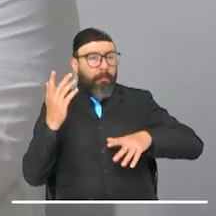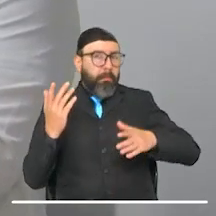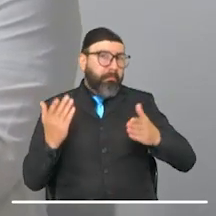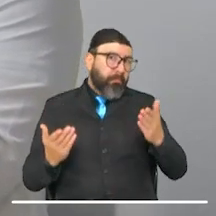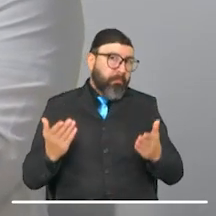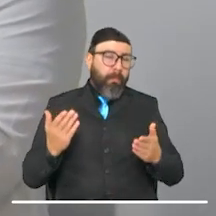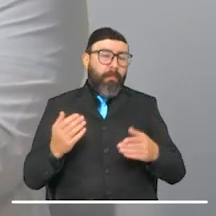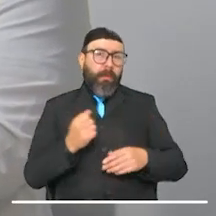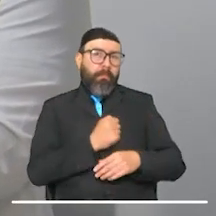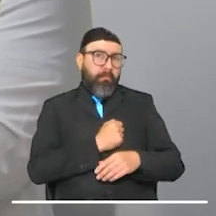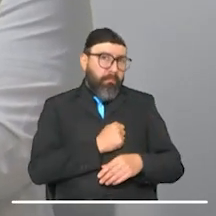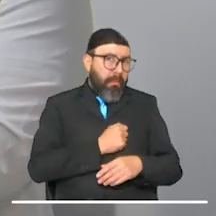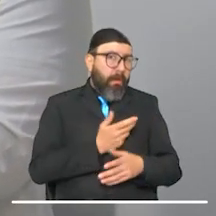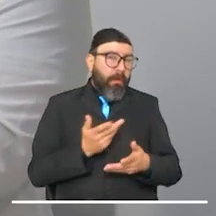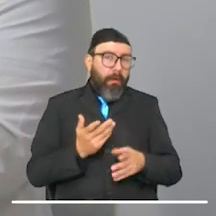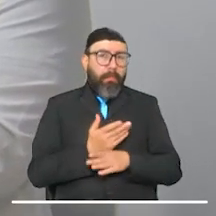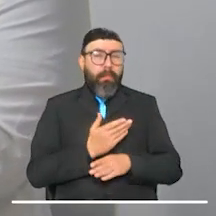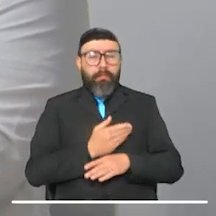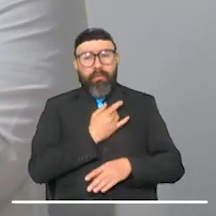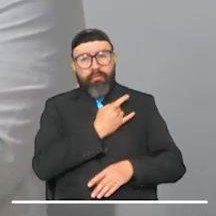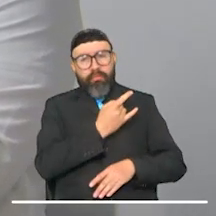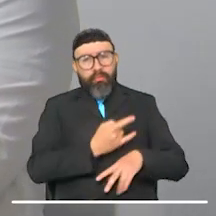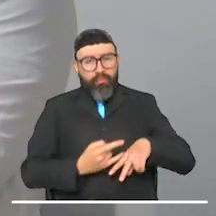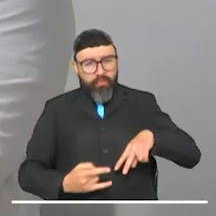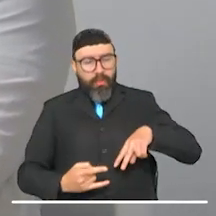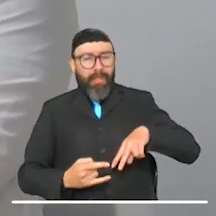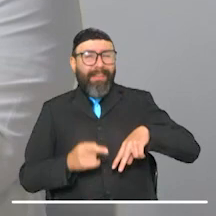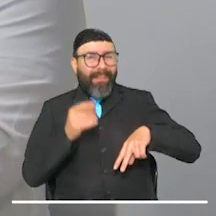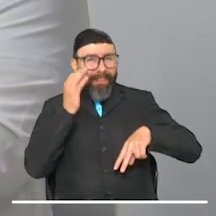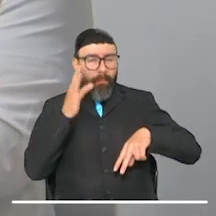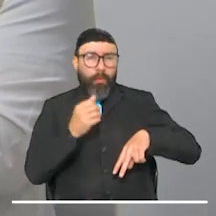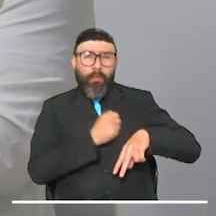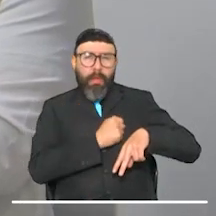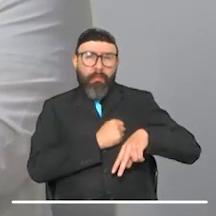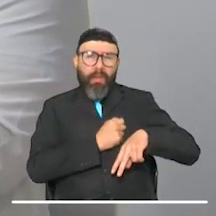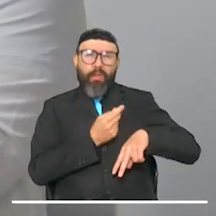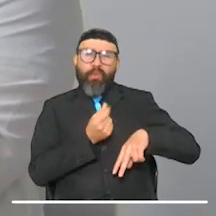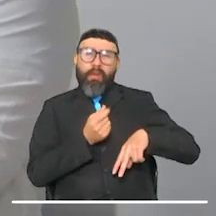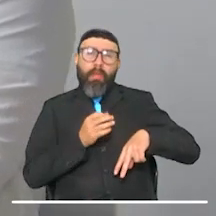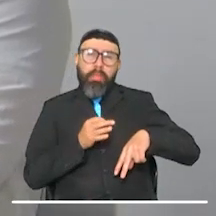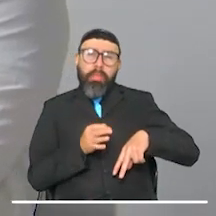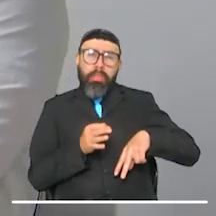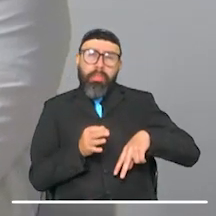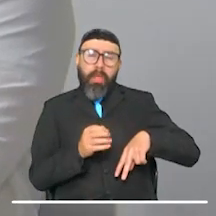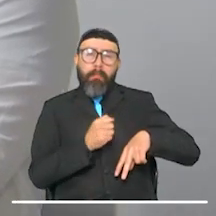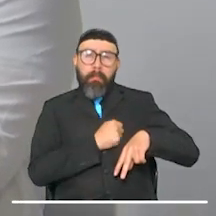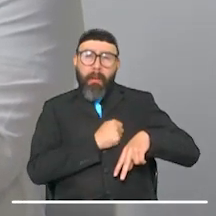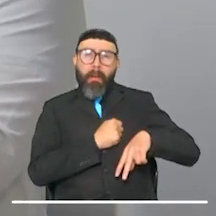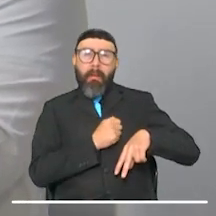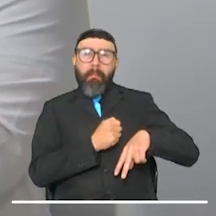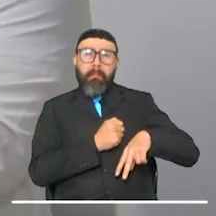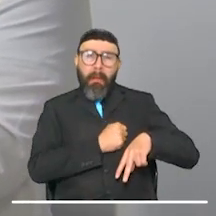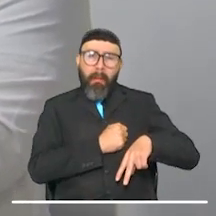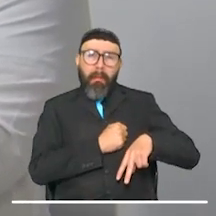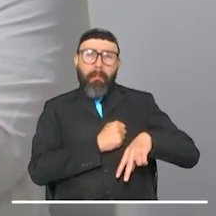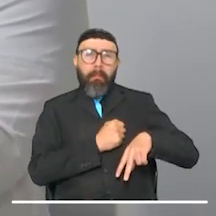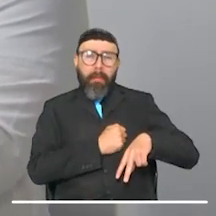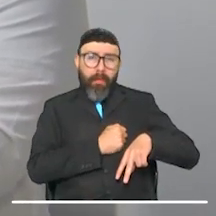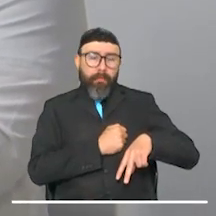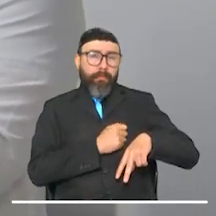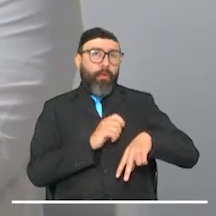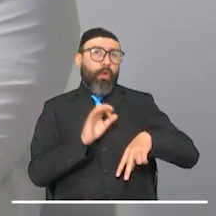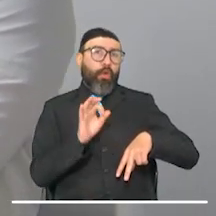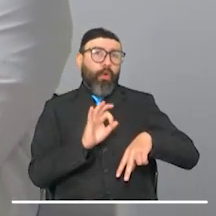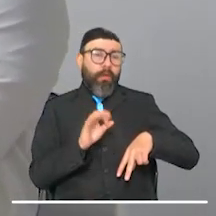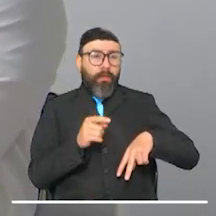cardiovascular realmente asociados a la insuficiencia cardíaca opuestamente estar asociado a los dos sistemas fundamentalmente que